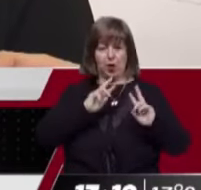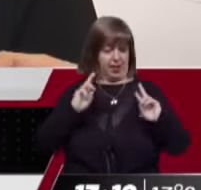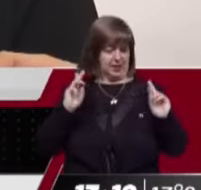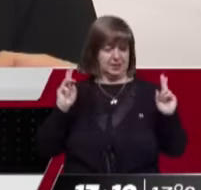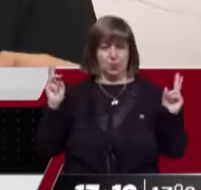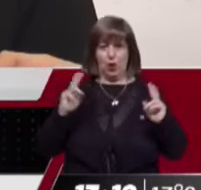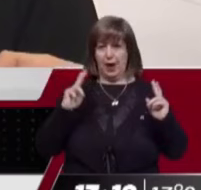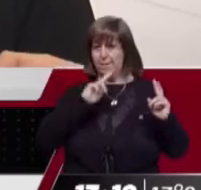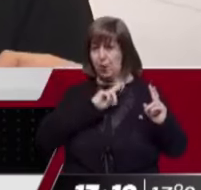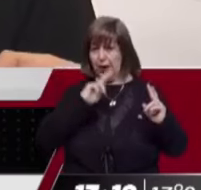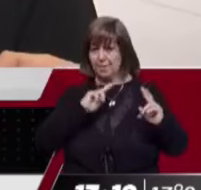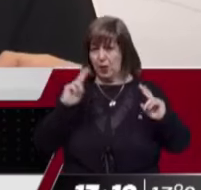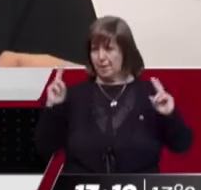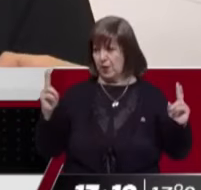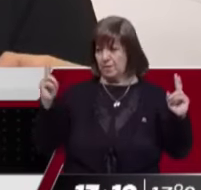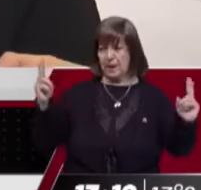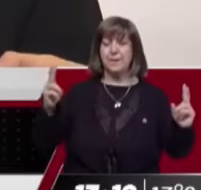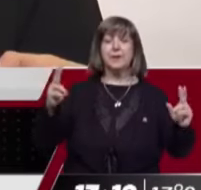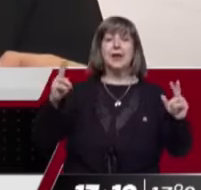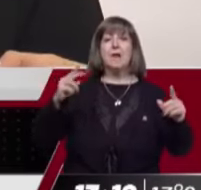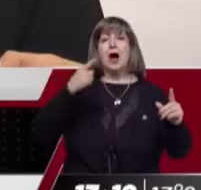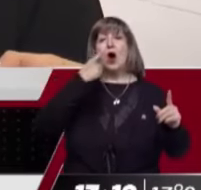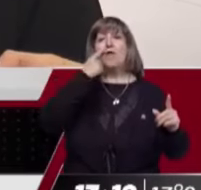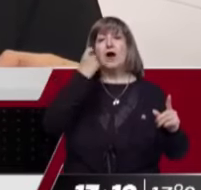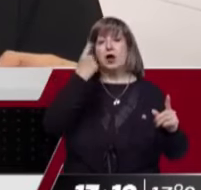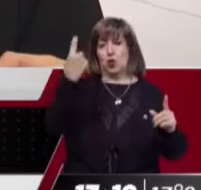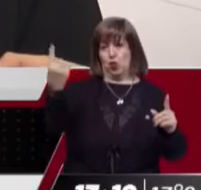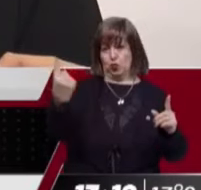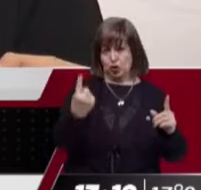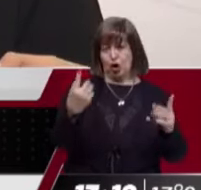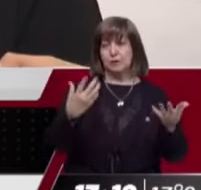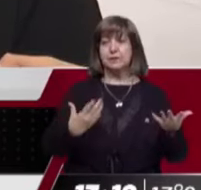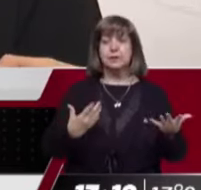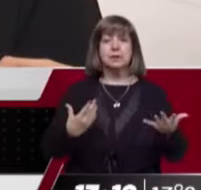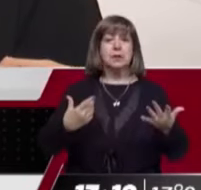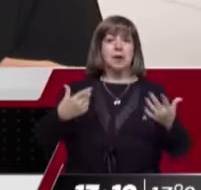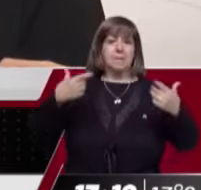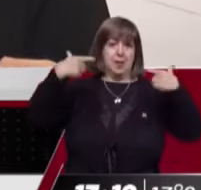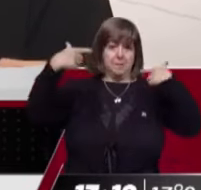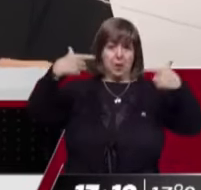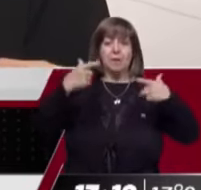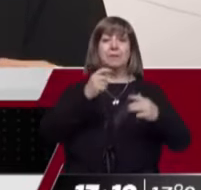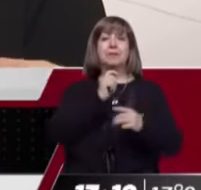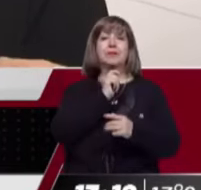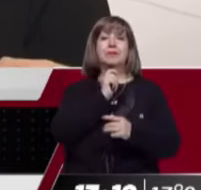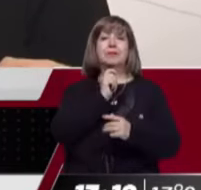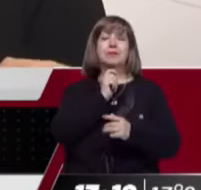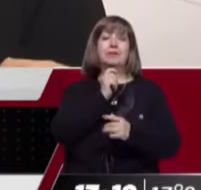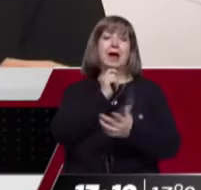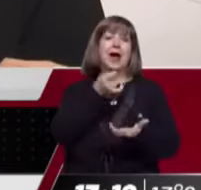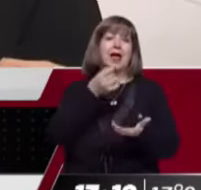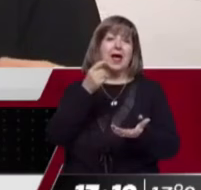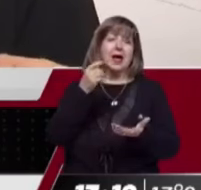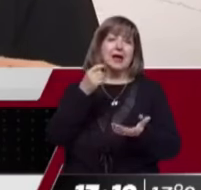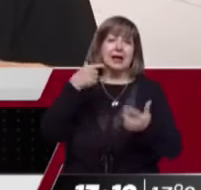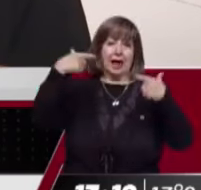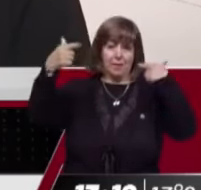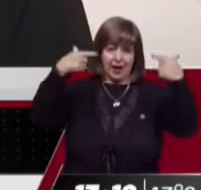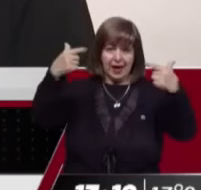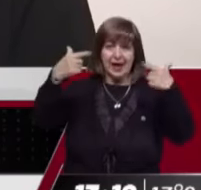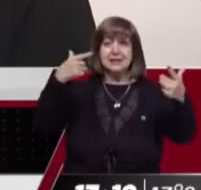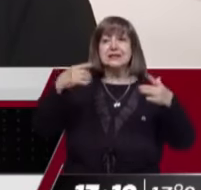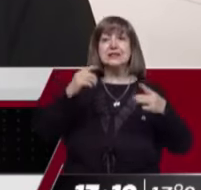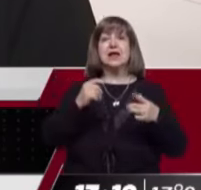psicología. Se tuvieron en cuenta todas las medidas necesarias para que, para no volver a reiterar la pericia, se hizo por medio de cámara